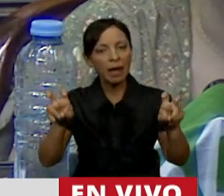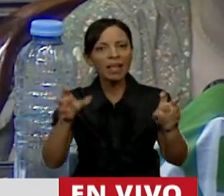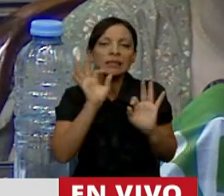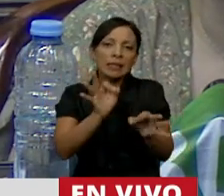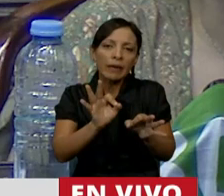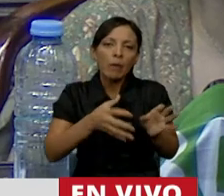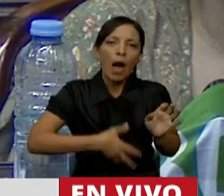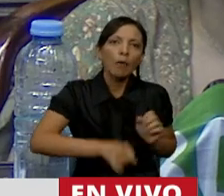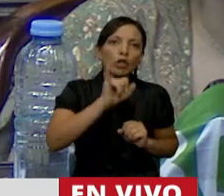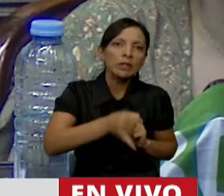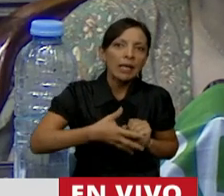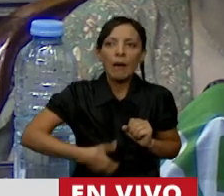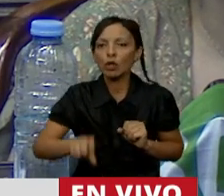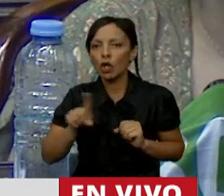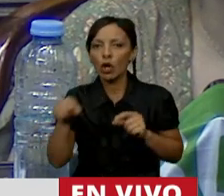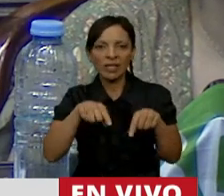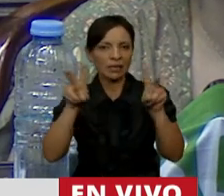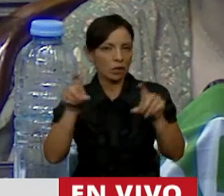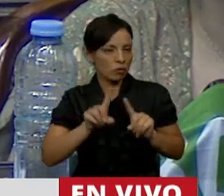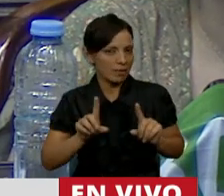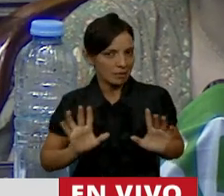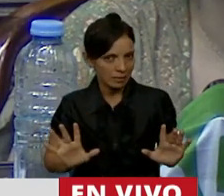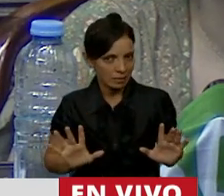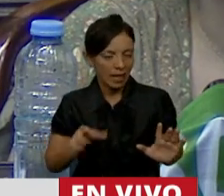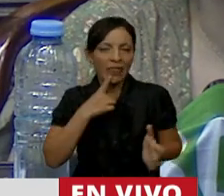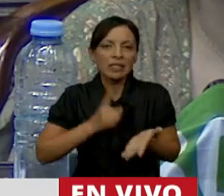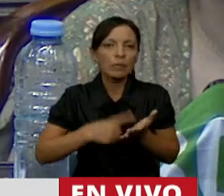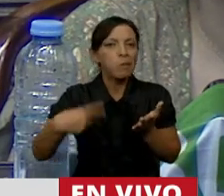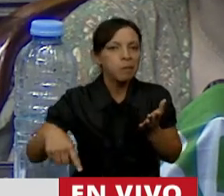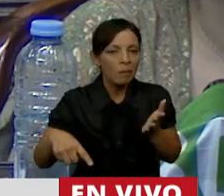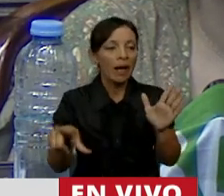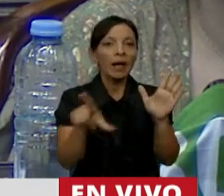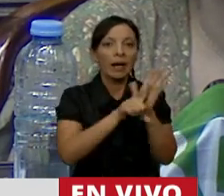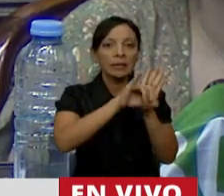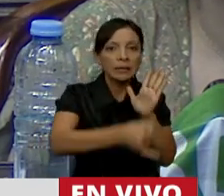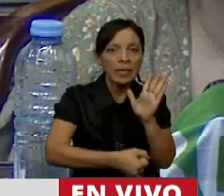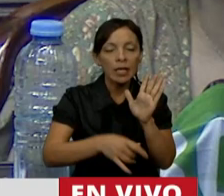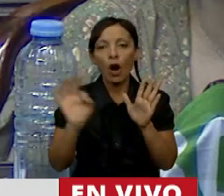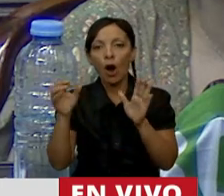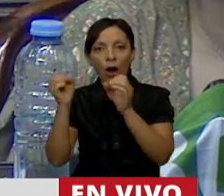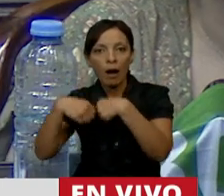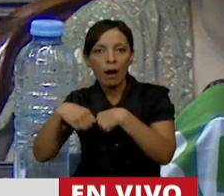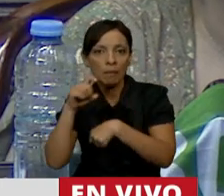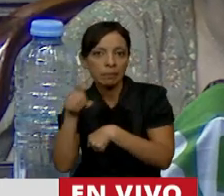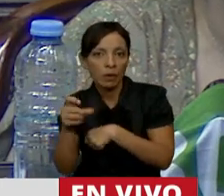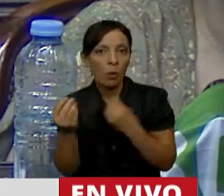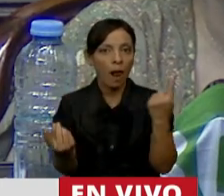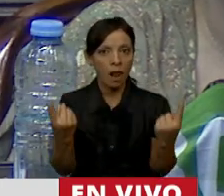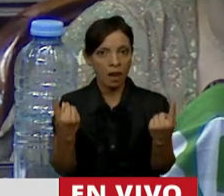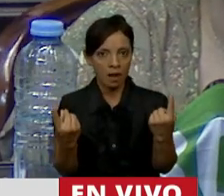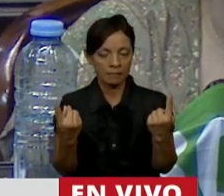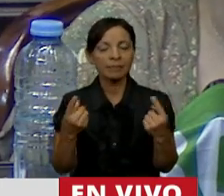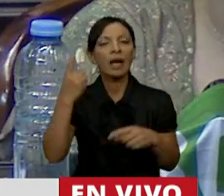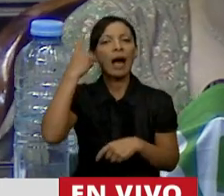o aborto no. Vamos a decidir si es legal o si sigue siendo clandestino. Aprendemos,